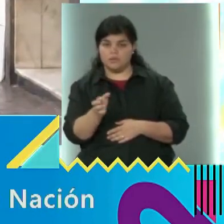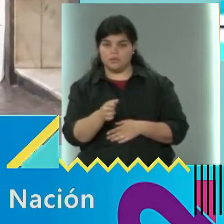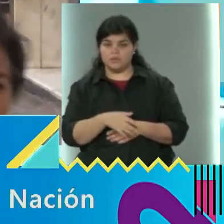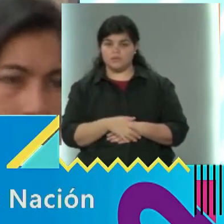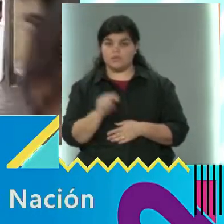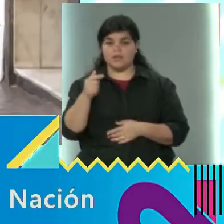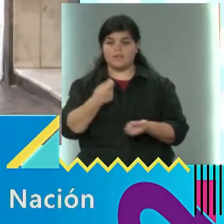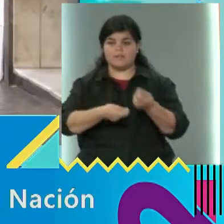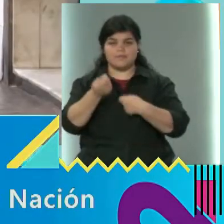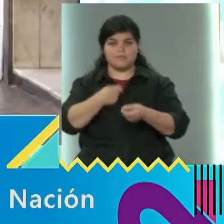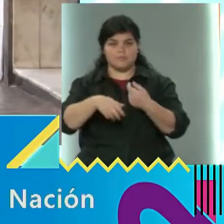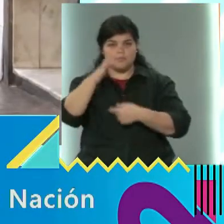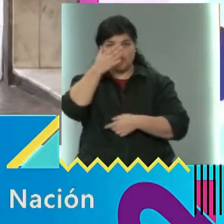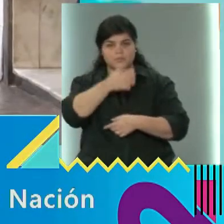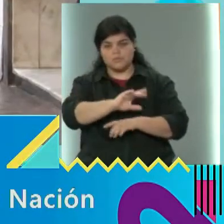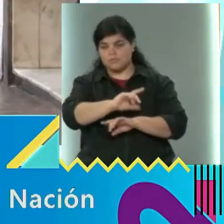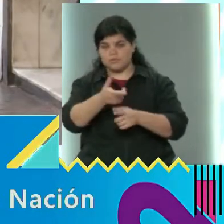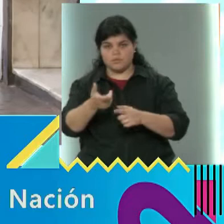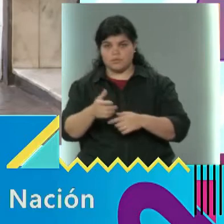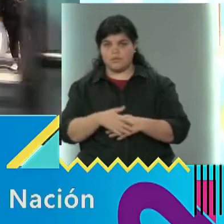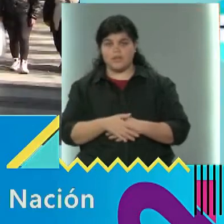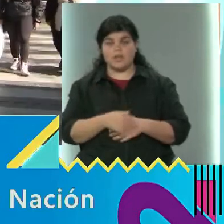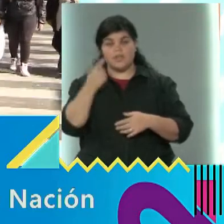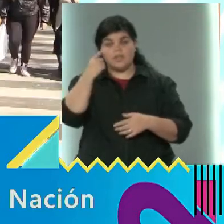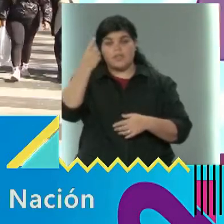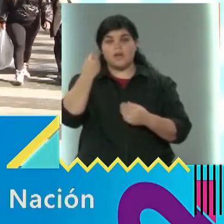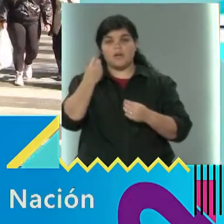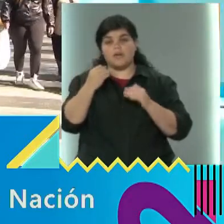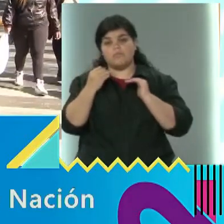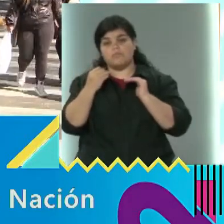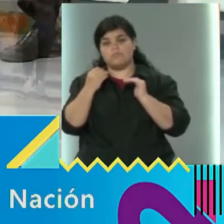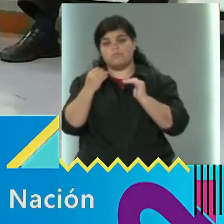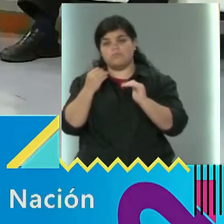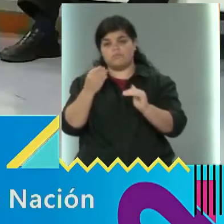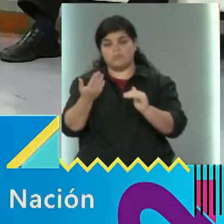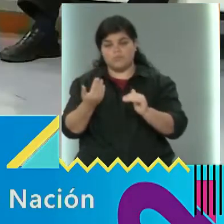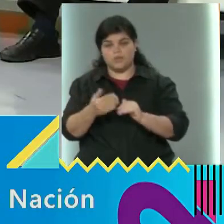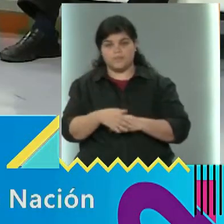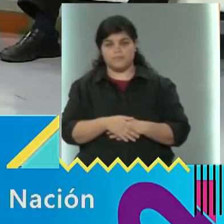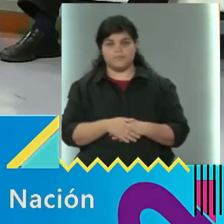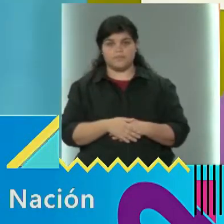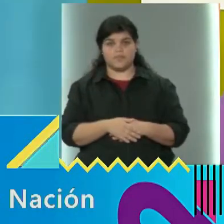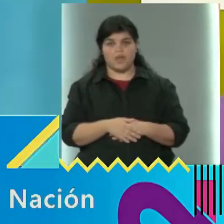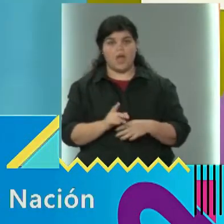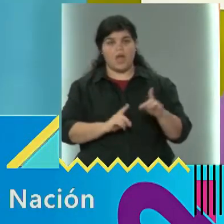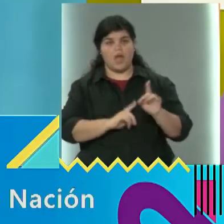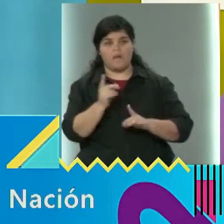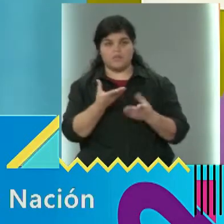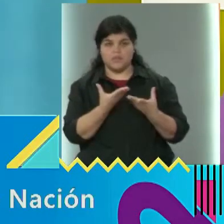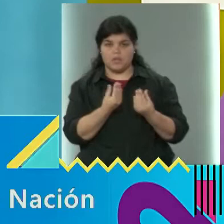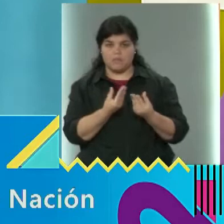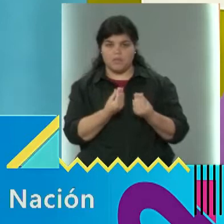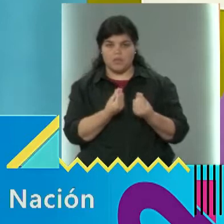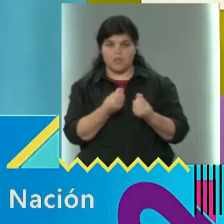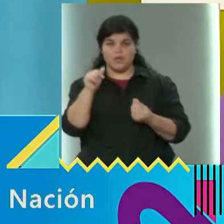ha variado tanto. La idea es que se estabilice. Bien, se teme que, haciendo proyección de que